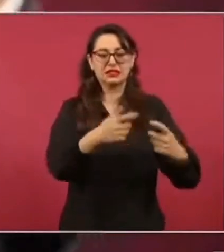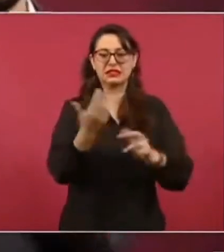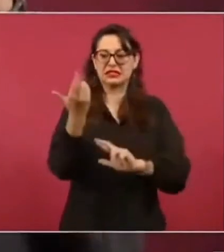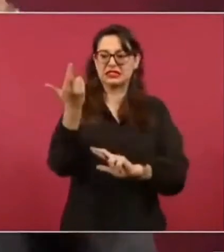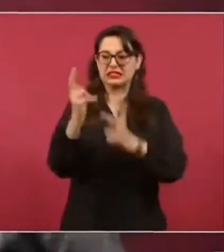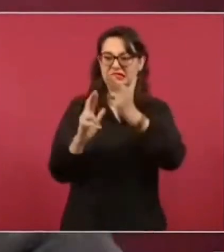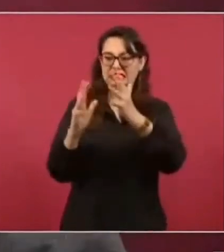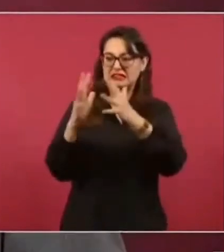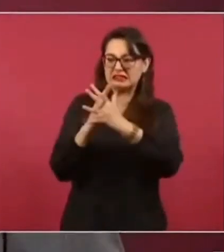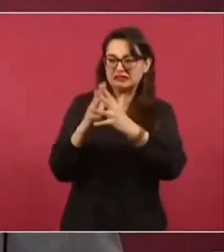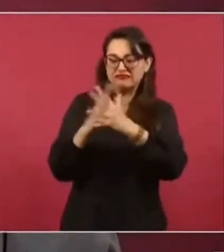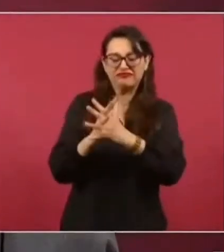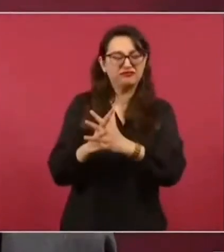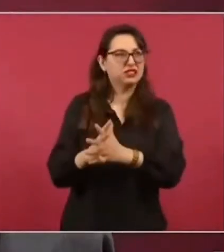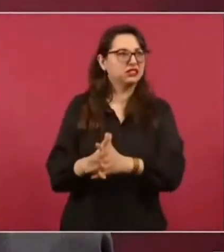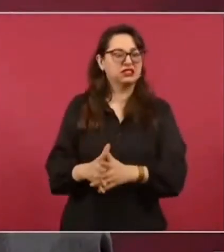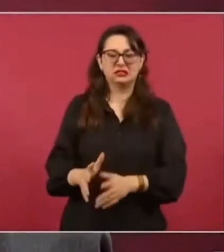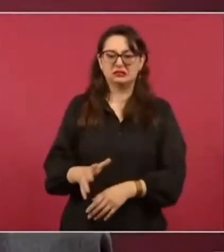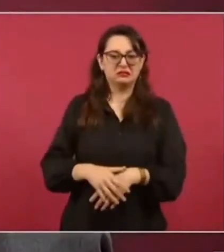Era mejor Porfirio Díaz.